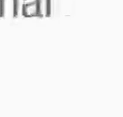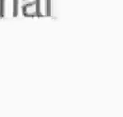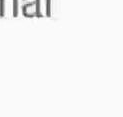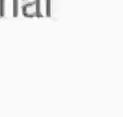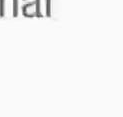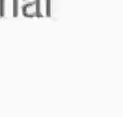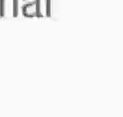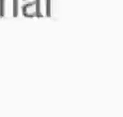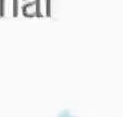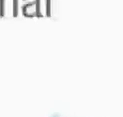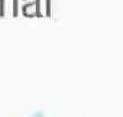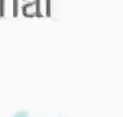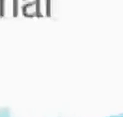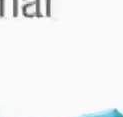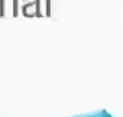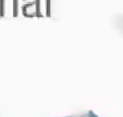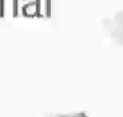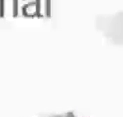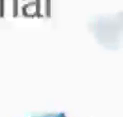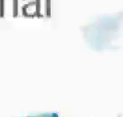Inicio de espacio promocional.